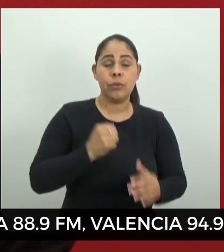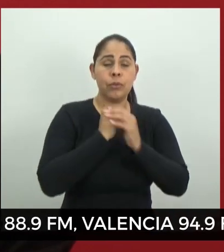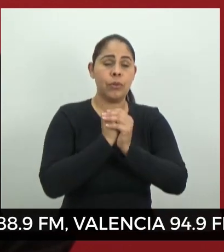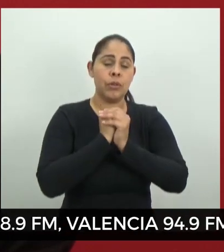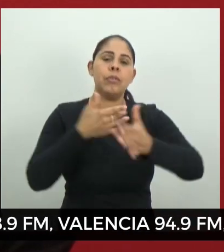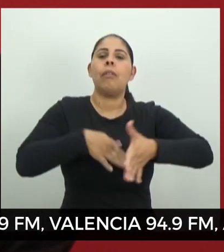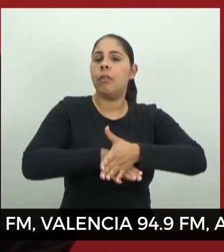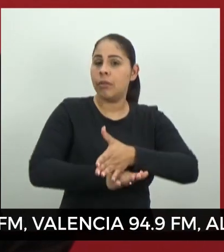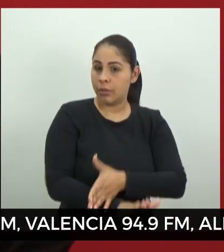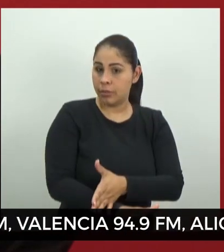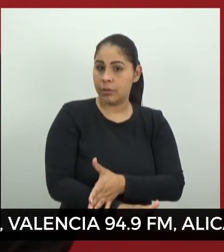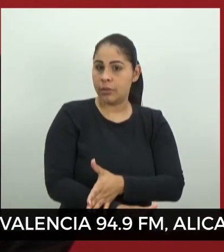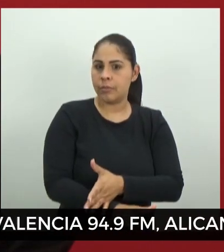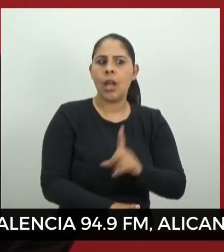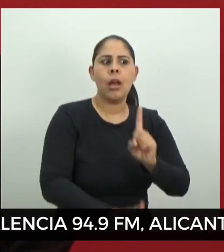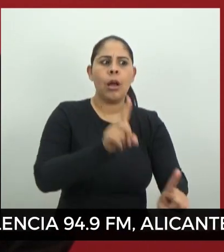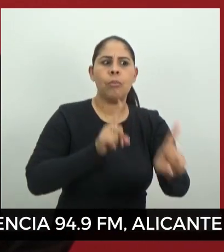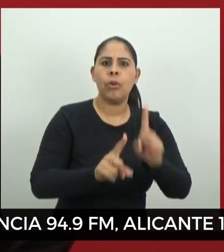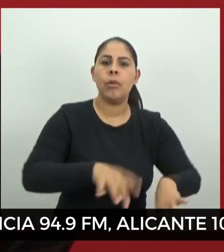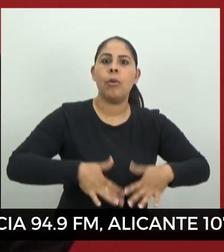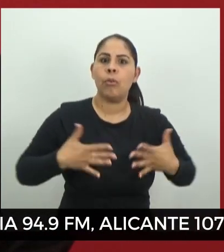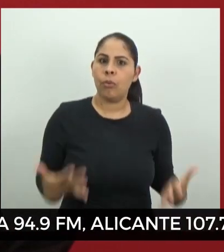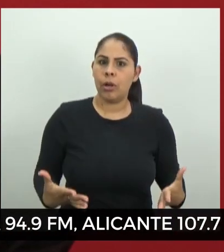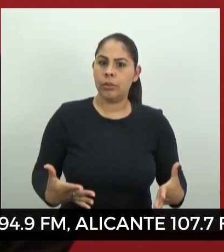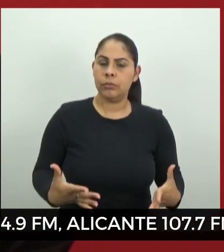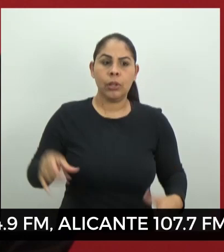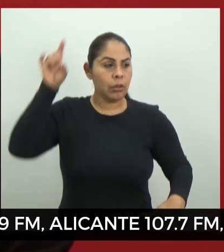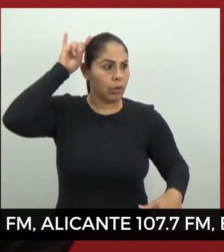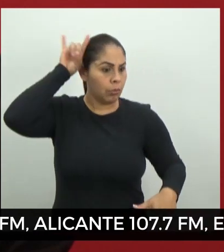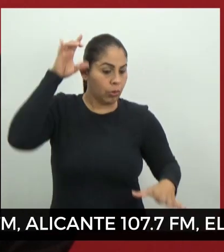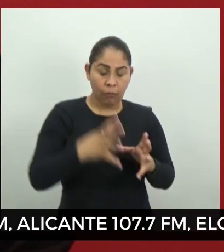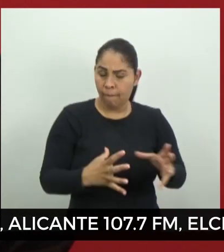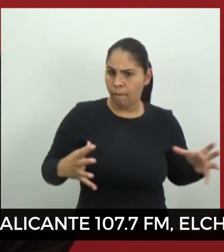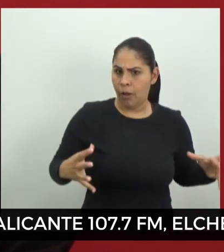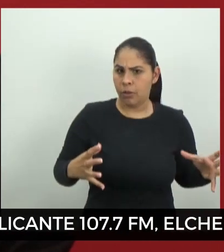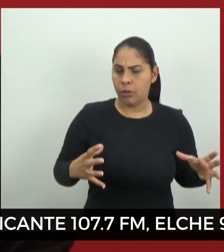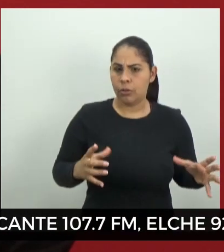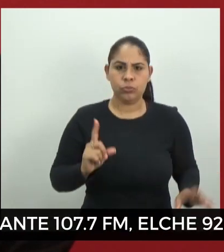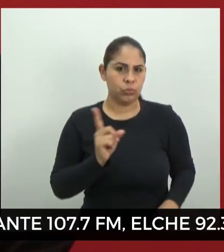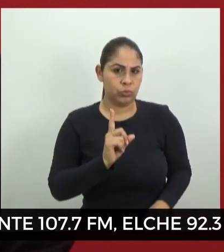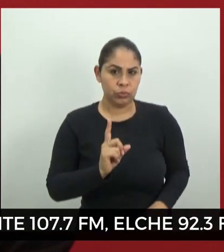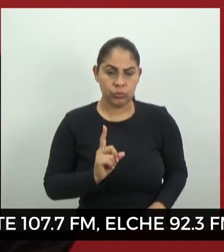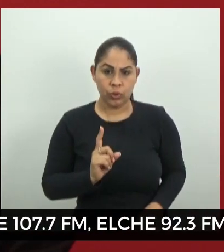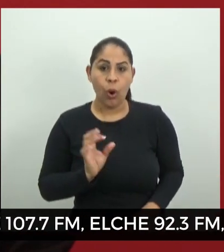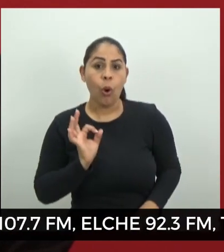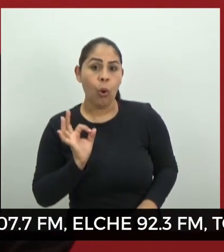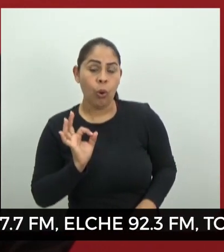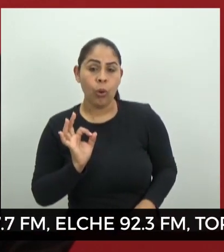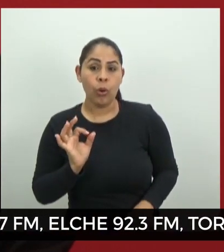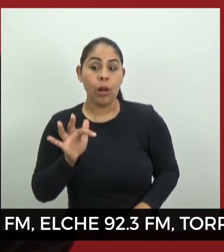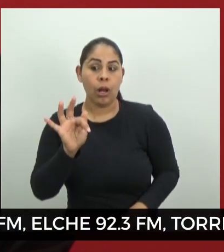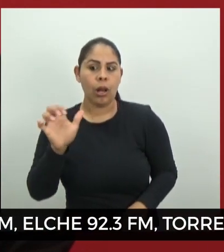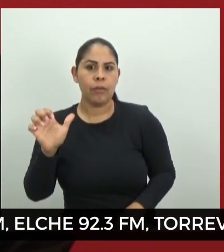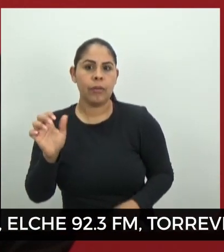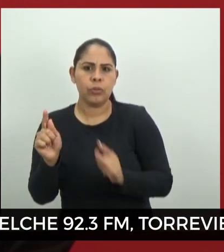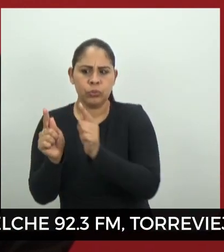el problema? ¿La grandeza del demonio o lo pequeño que era la fe? Jesucristo lo